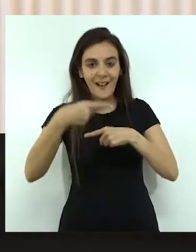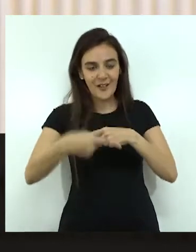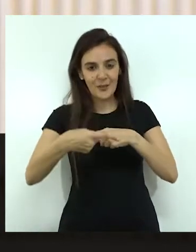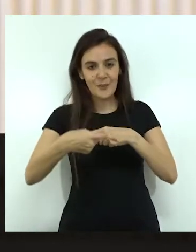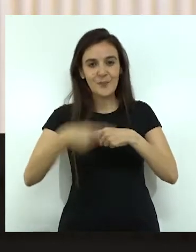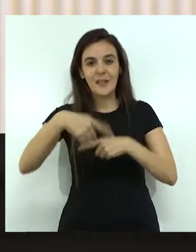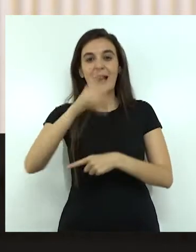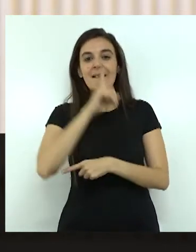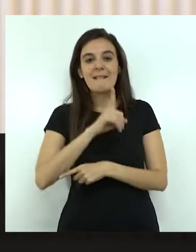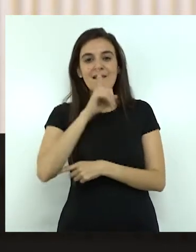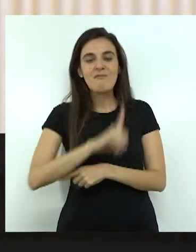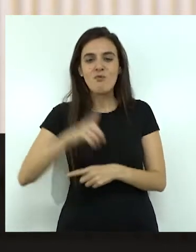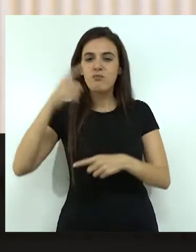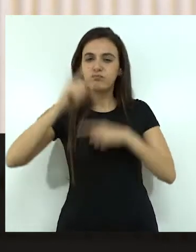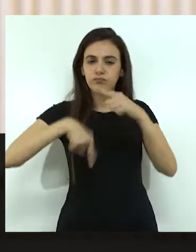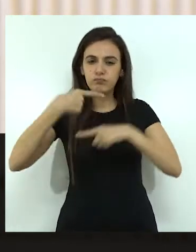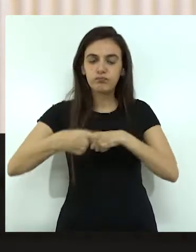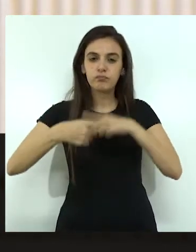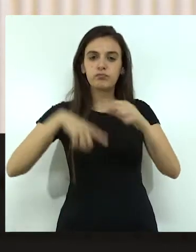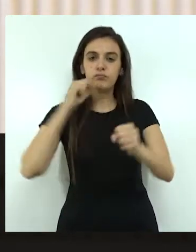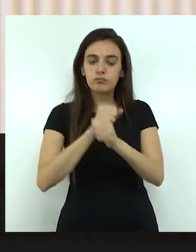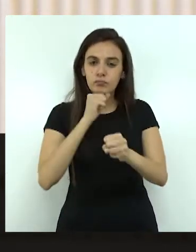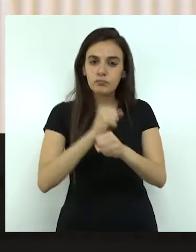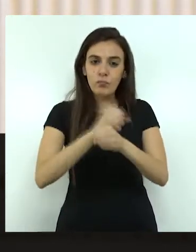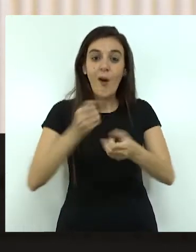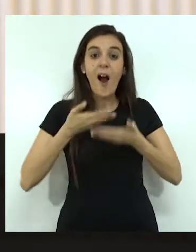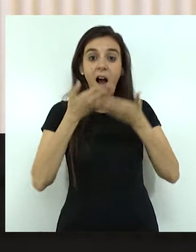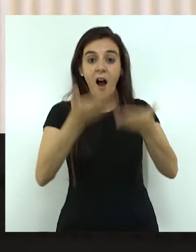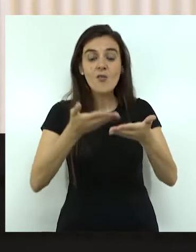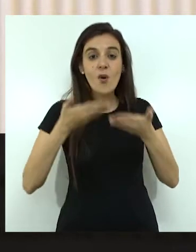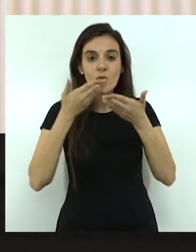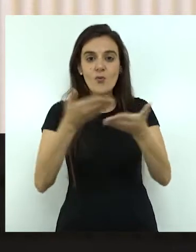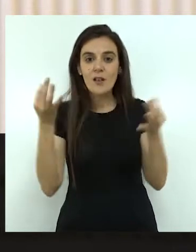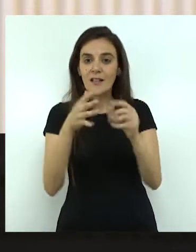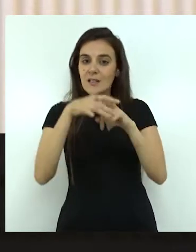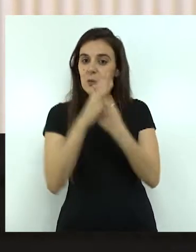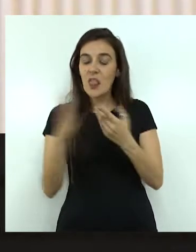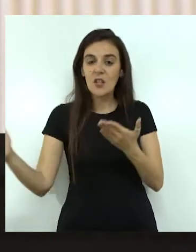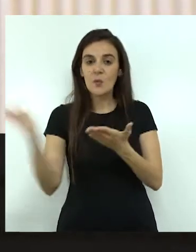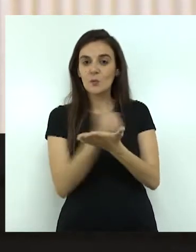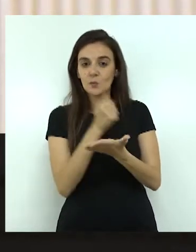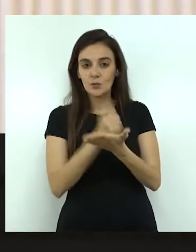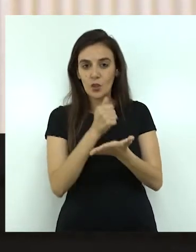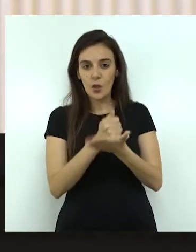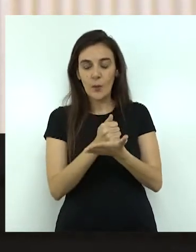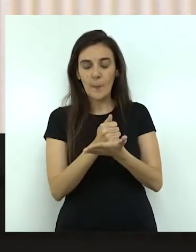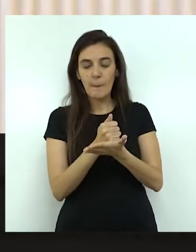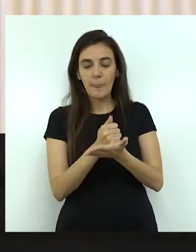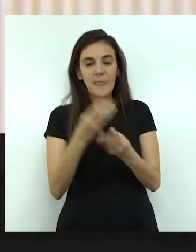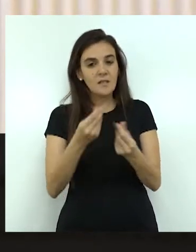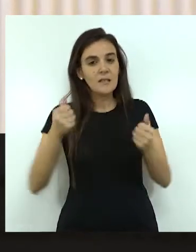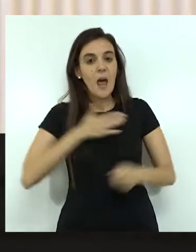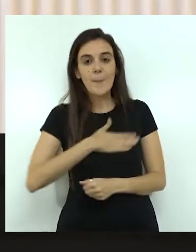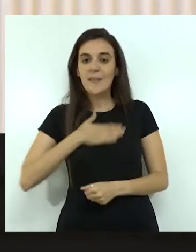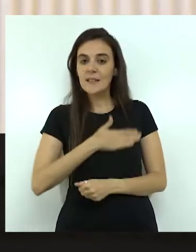callado y abnegado han contribuido mucho y siguen contribuyendo mucho al bienestar